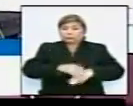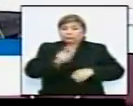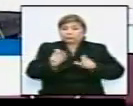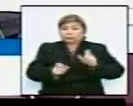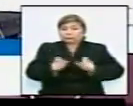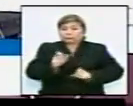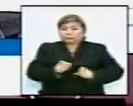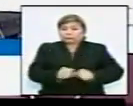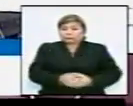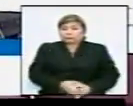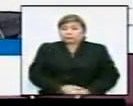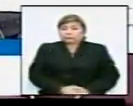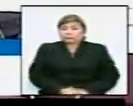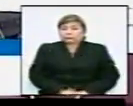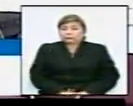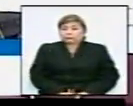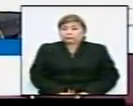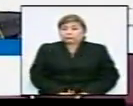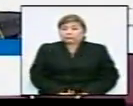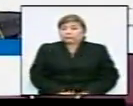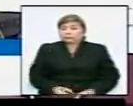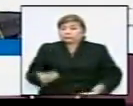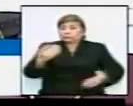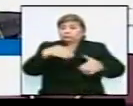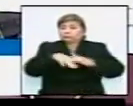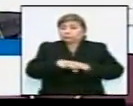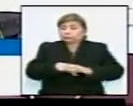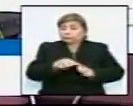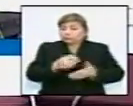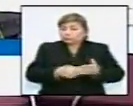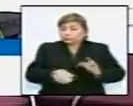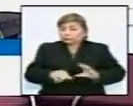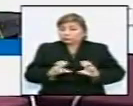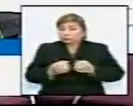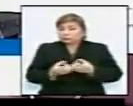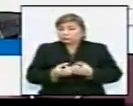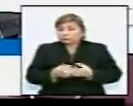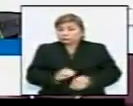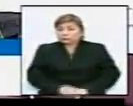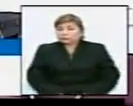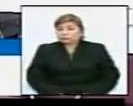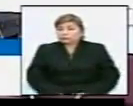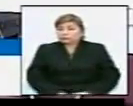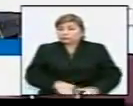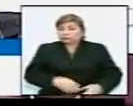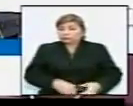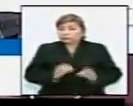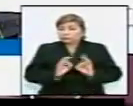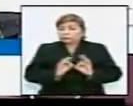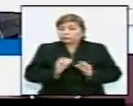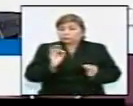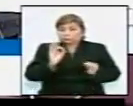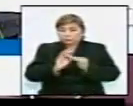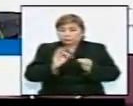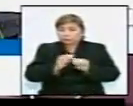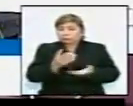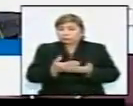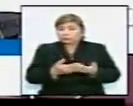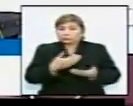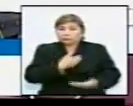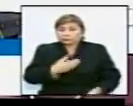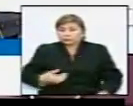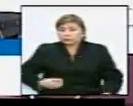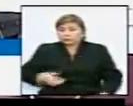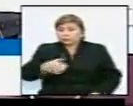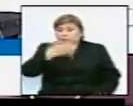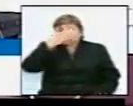que van a entrar en estos nuevos comicios. ¿Por qué hago la precisión, presidente? Porque